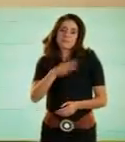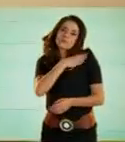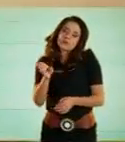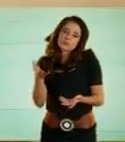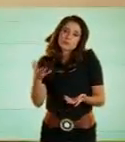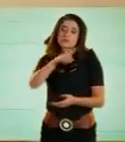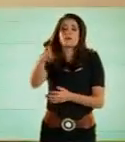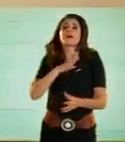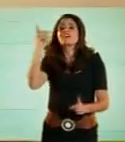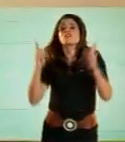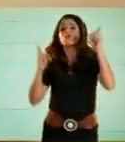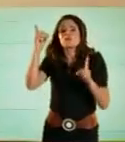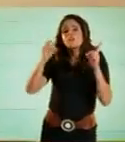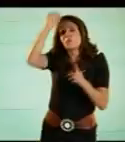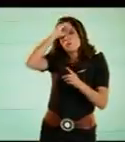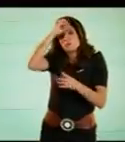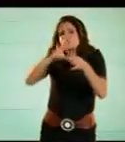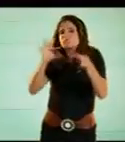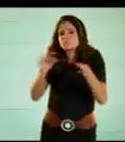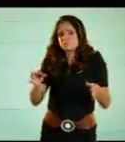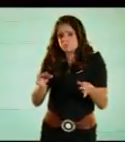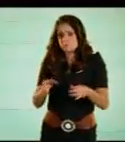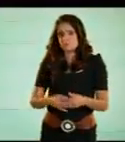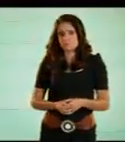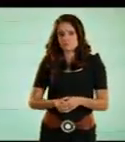Bueno, ¿alguien tiene alguna duda, algún comentario?